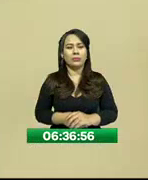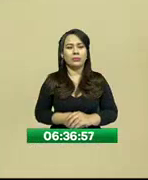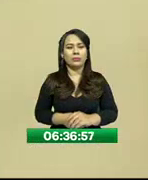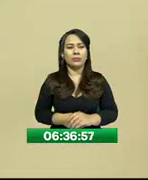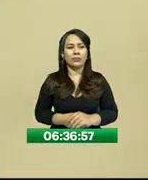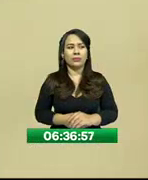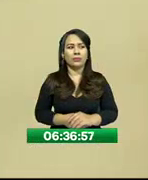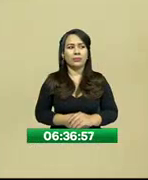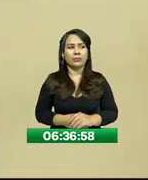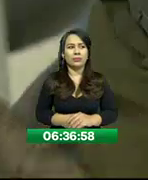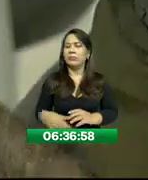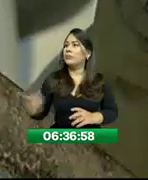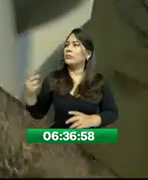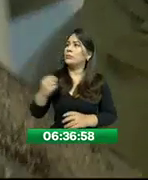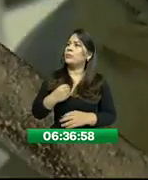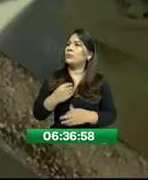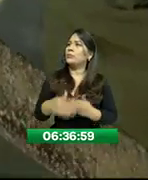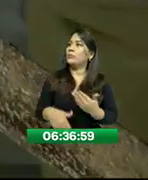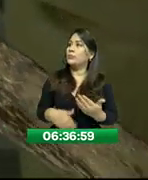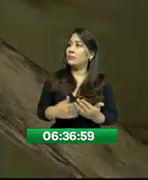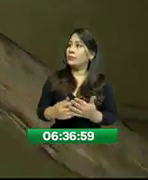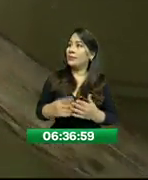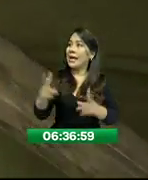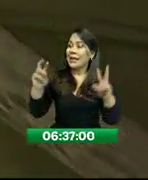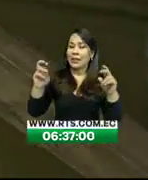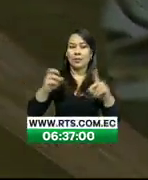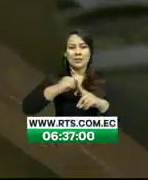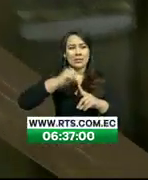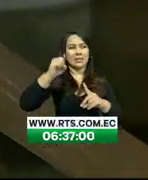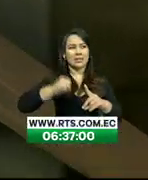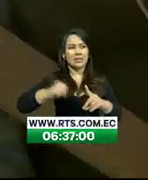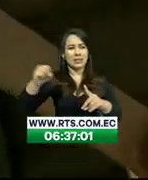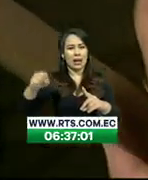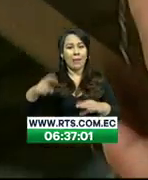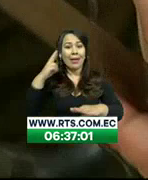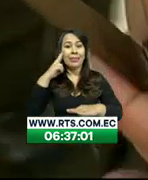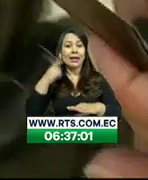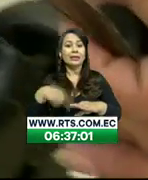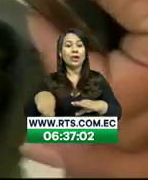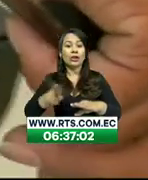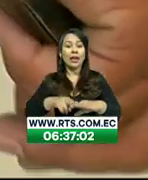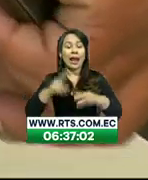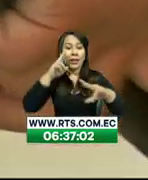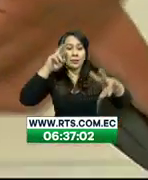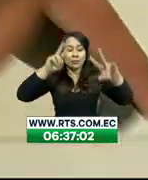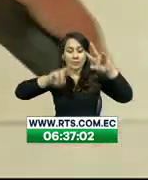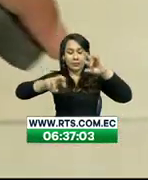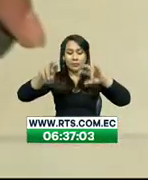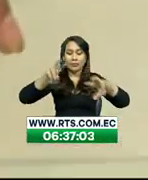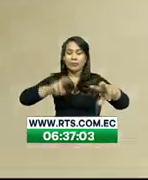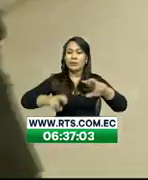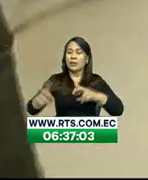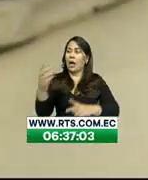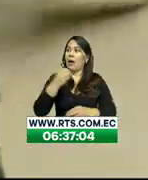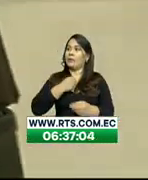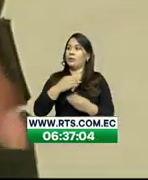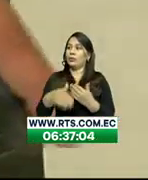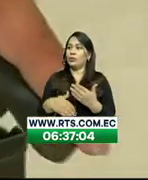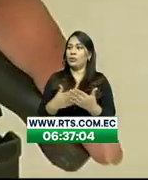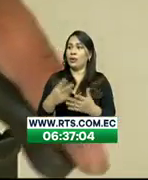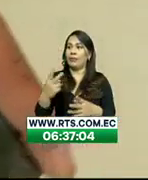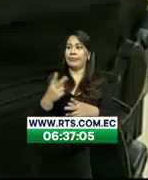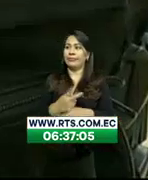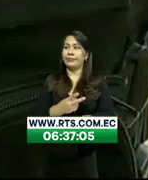del domicilio, delito flagrante. Según el sistema judicial, el acusado es mayor de edad y le encontraron antecedentes